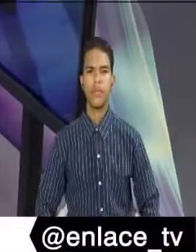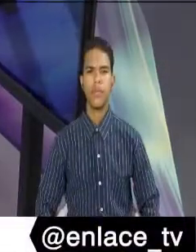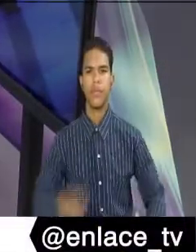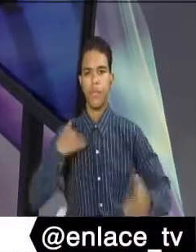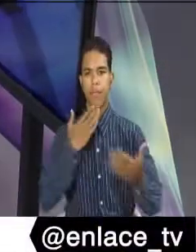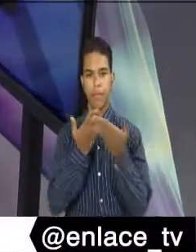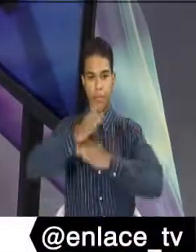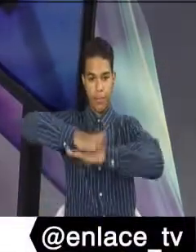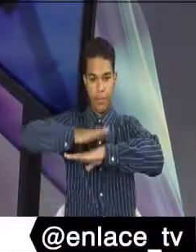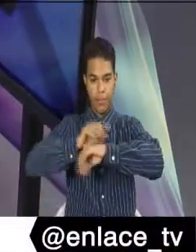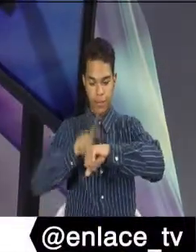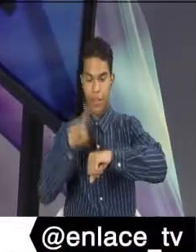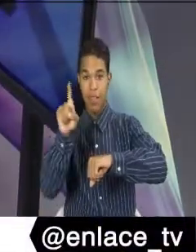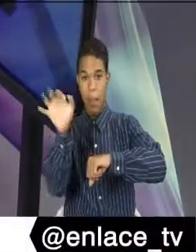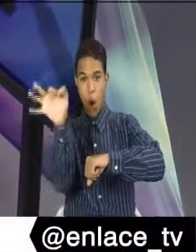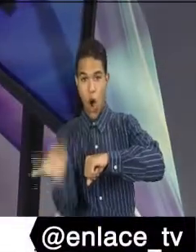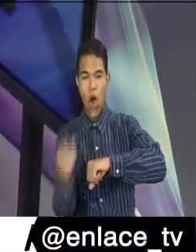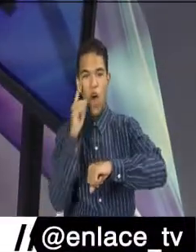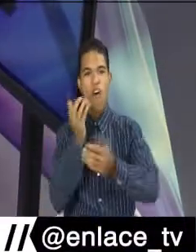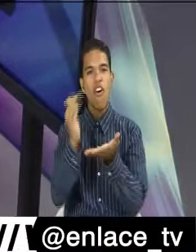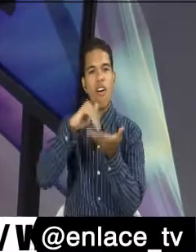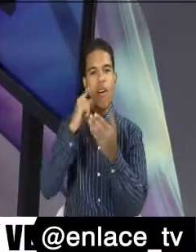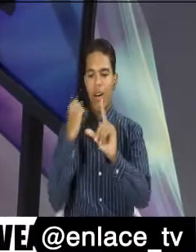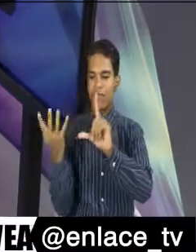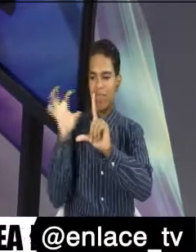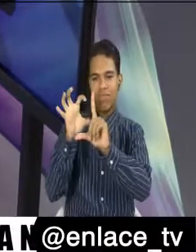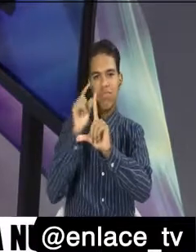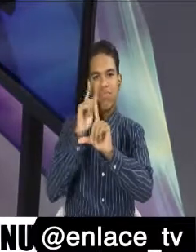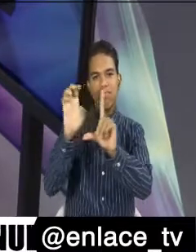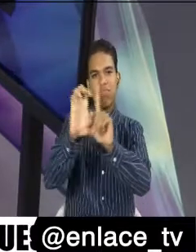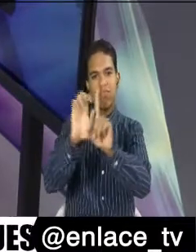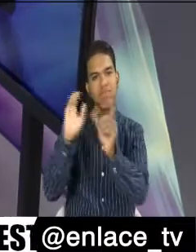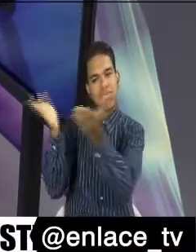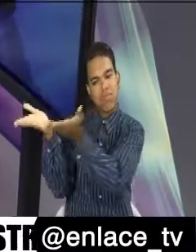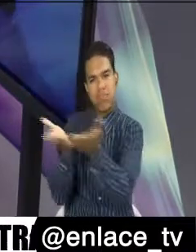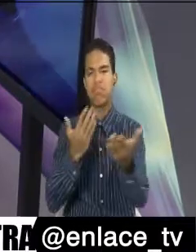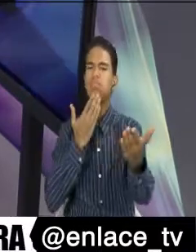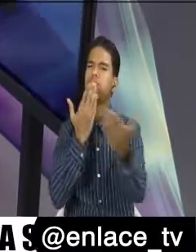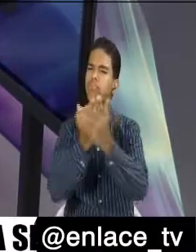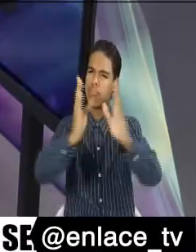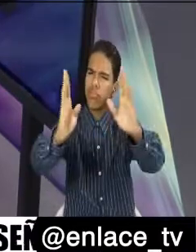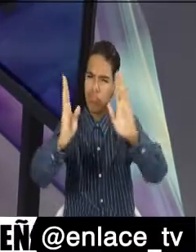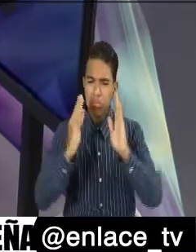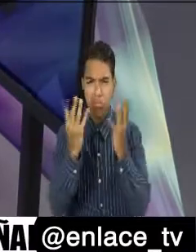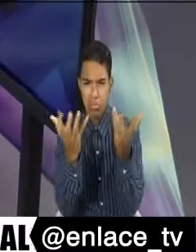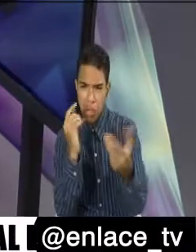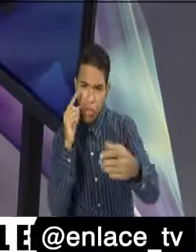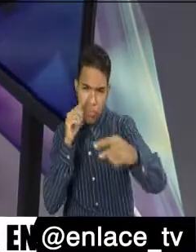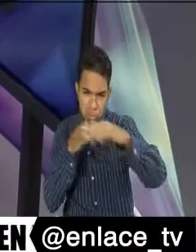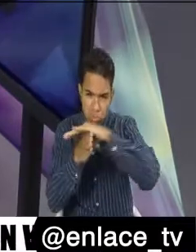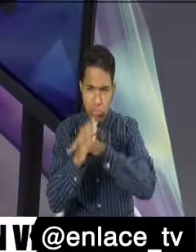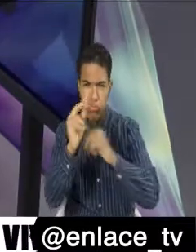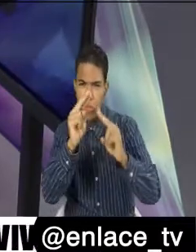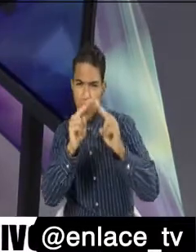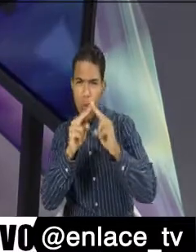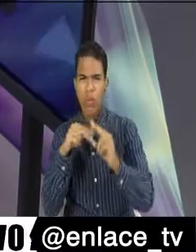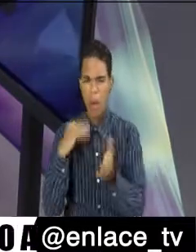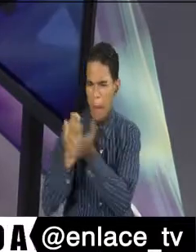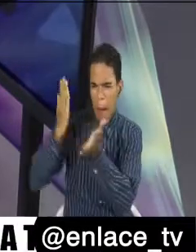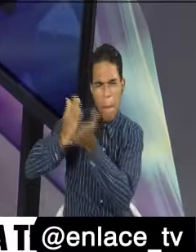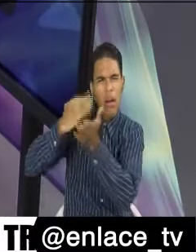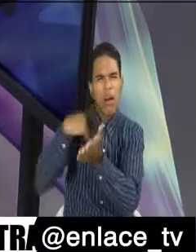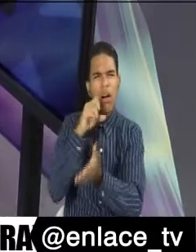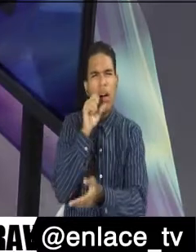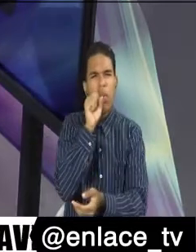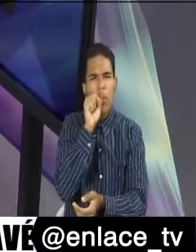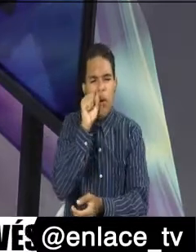Bienvenidos a una emisión más del noticiero que usted quiere ver. Gracias por estar de nuevo con nosotros para conocer los hechos más importantes que ocurren en nuestra